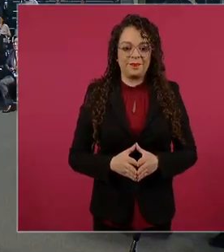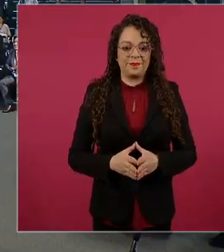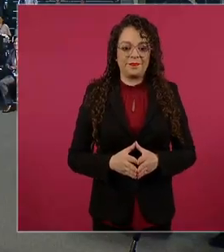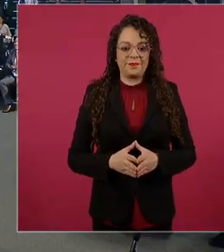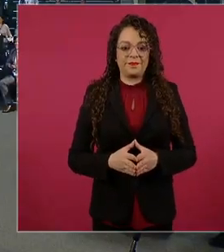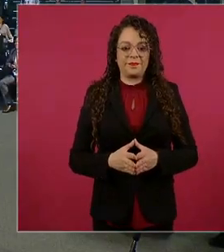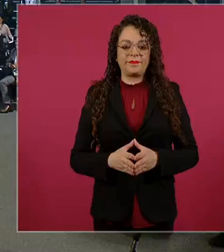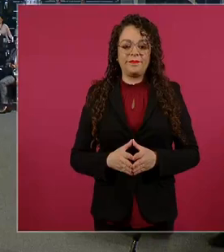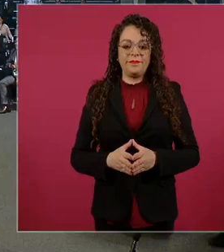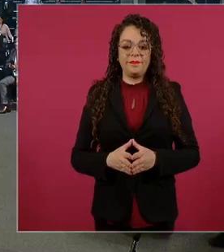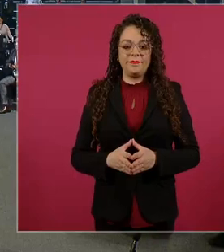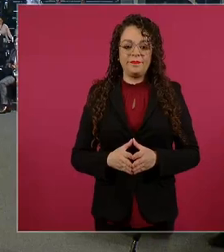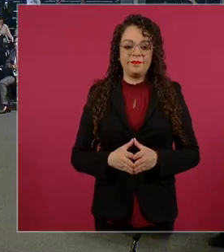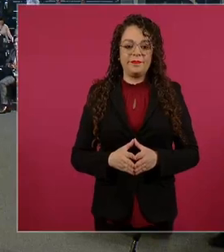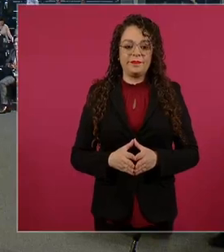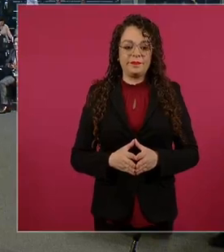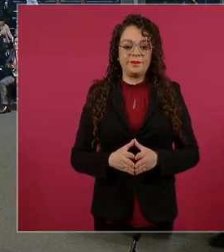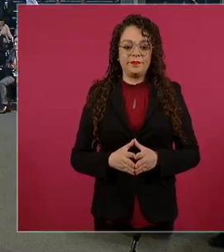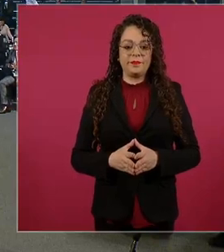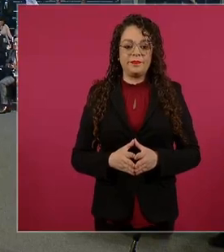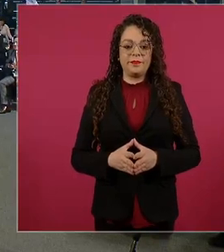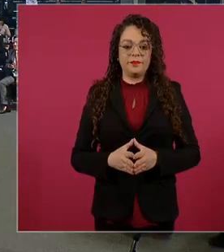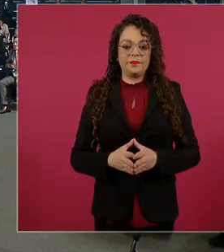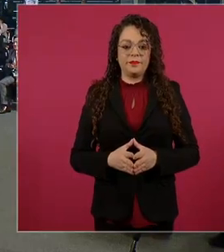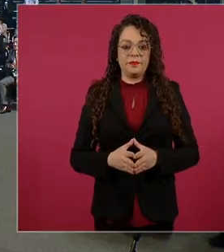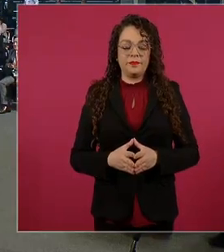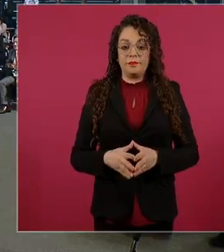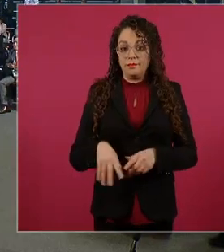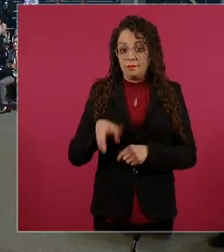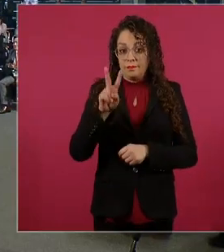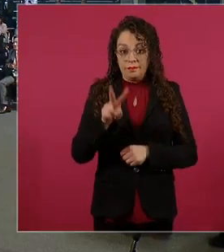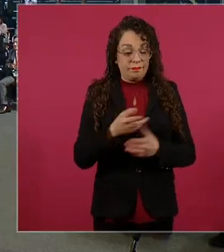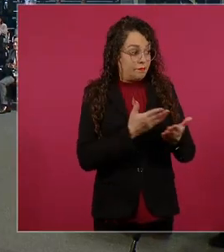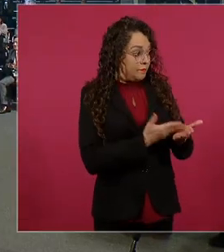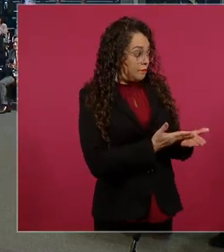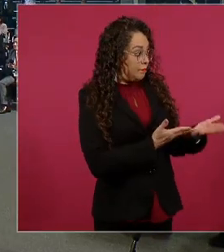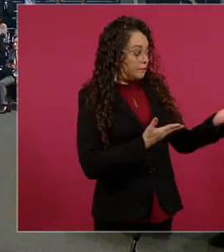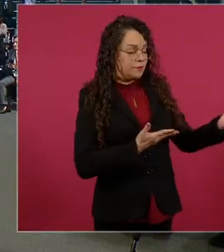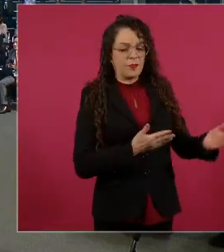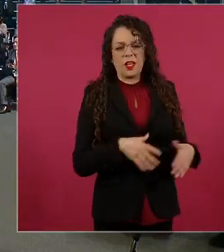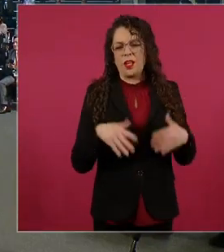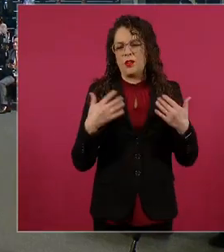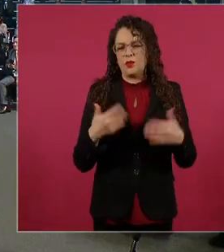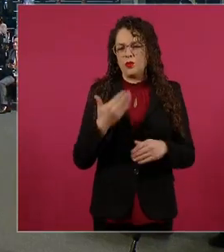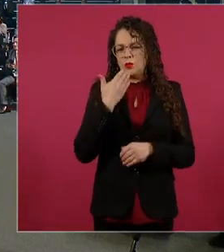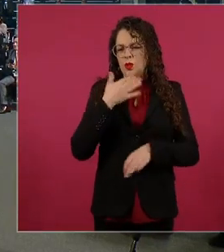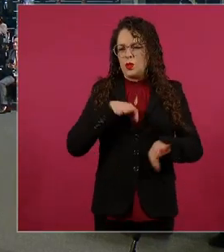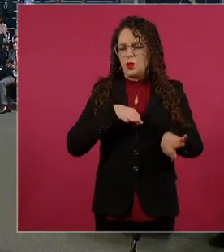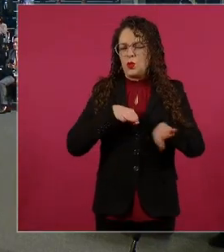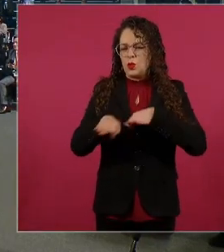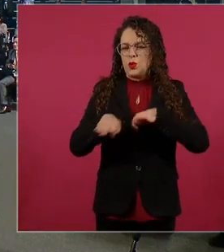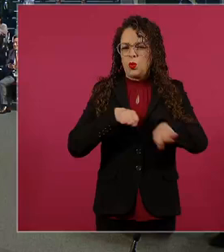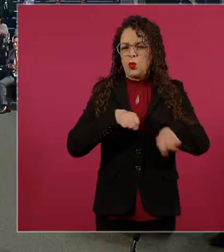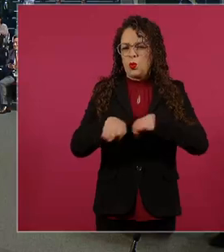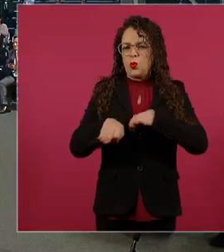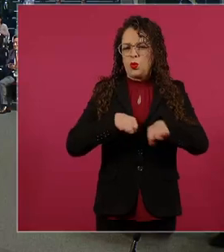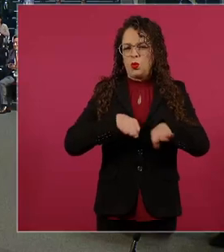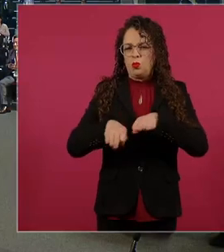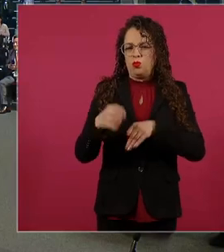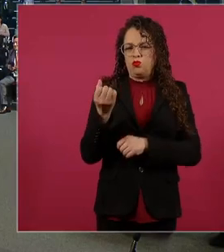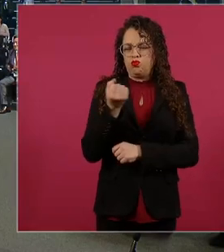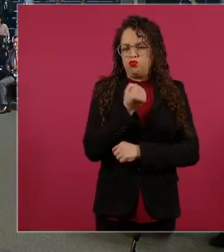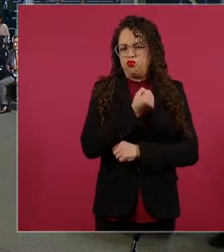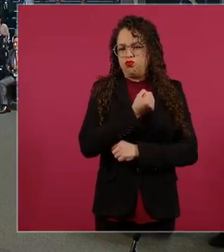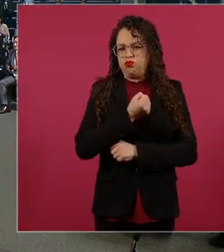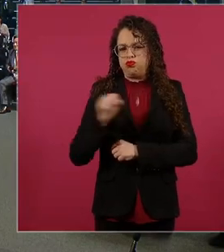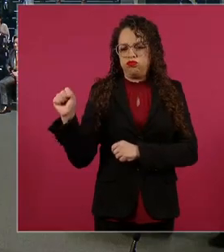Bueno, pues son muy buenos los servidores públicos y yo les quiero